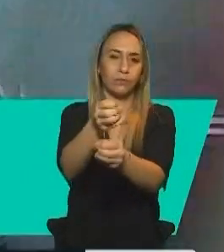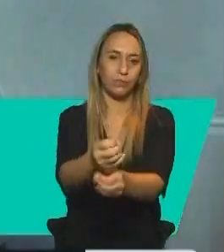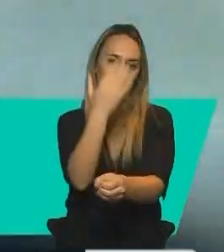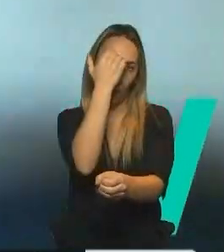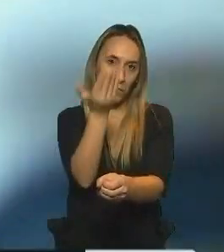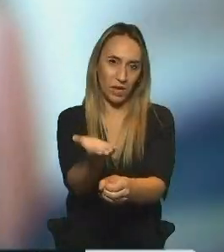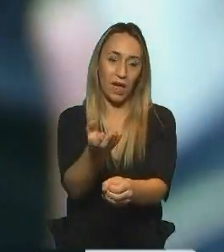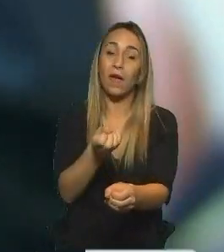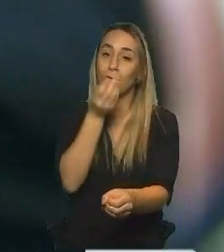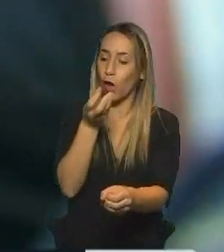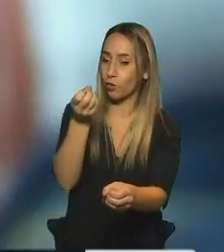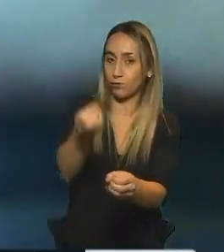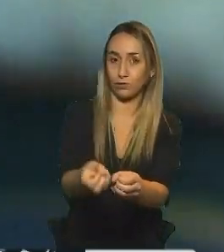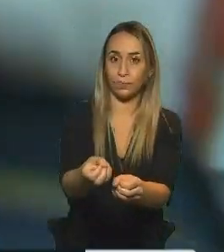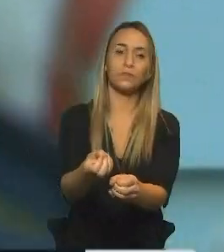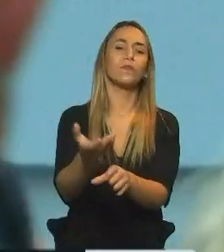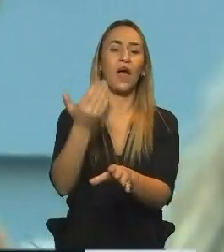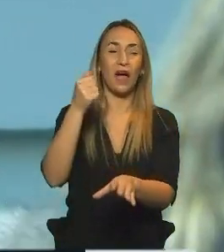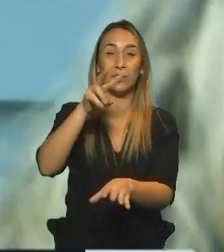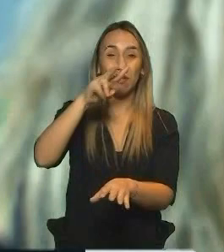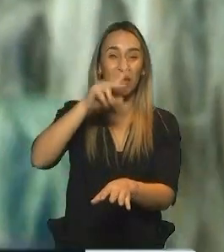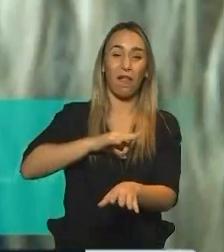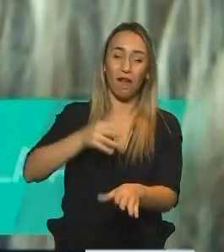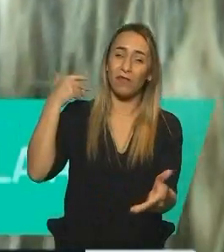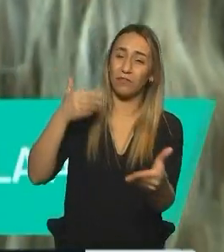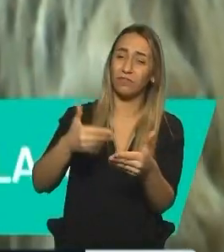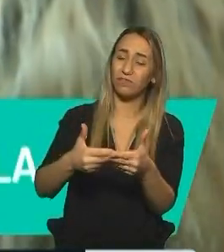años, todo se tiñó de blanco y negro.